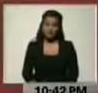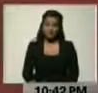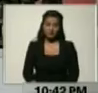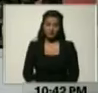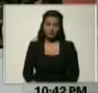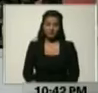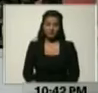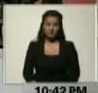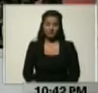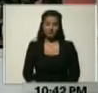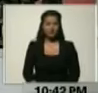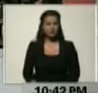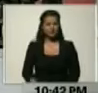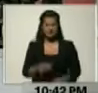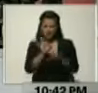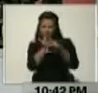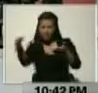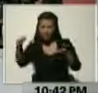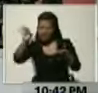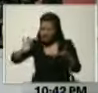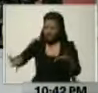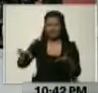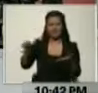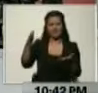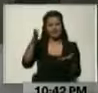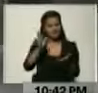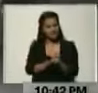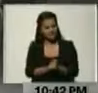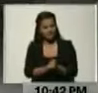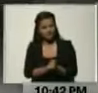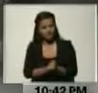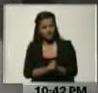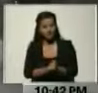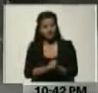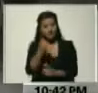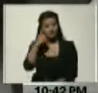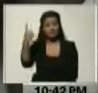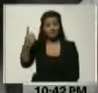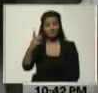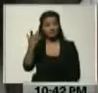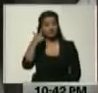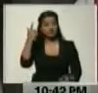Perdón, ese esto aquí no sonaba, ¿vale? Alto, sonado y variado.